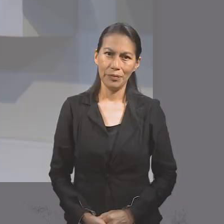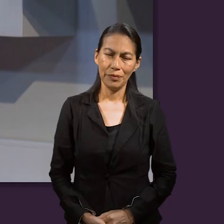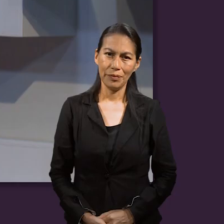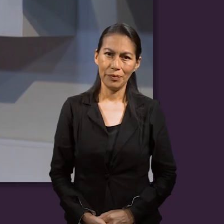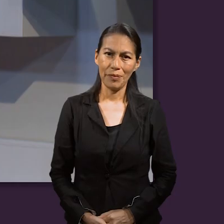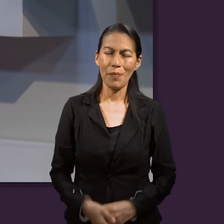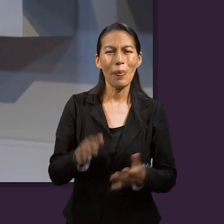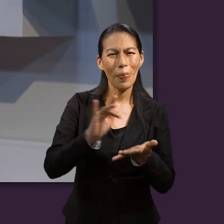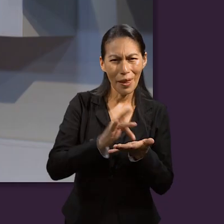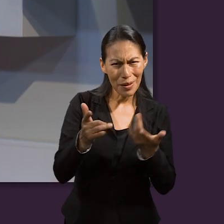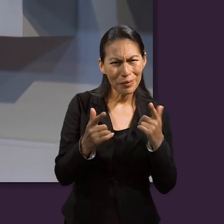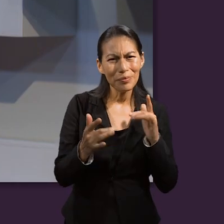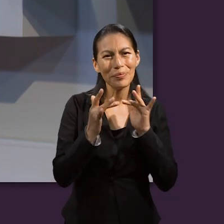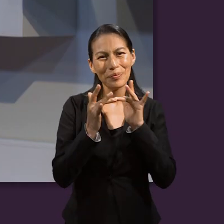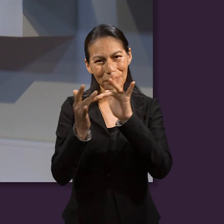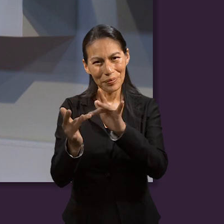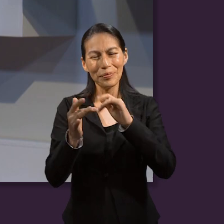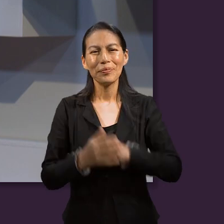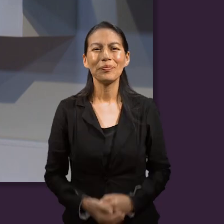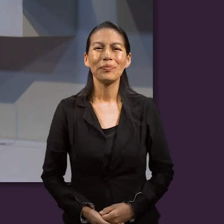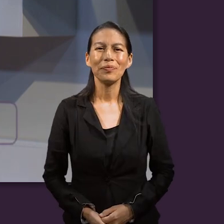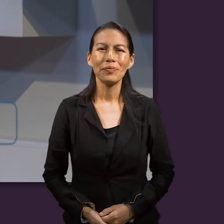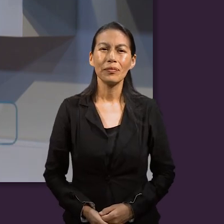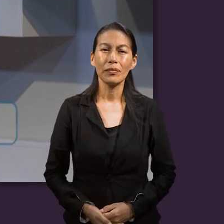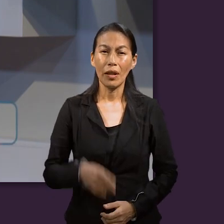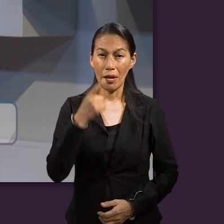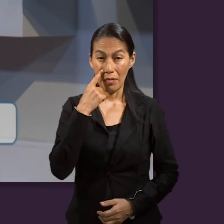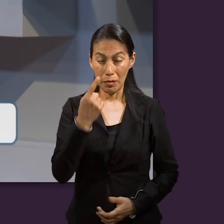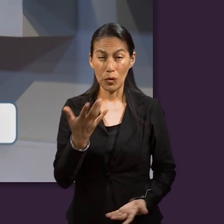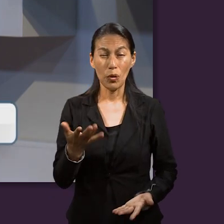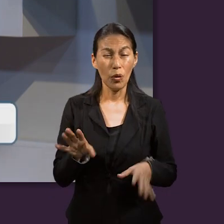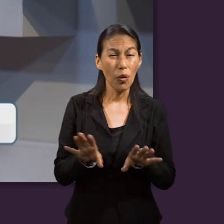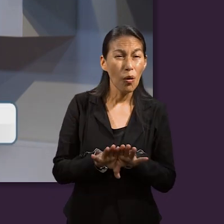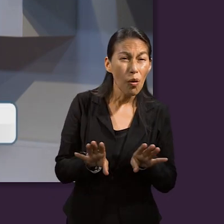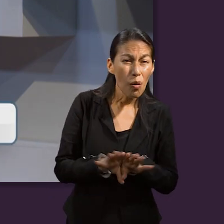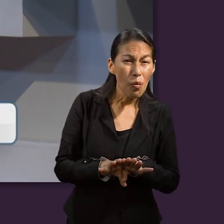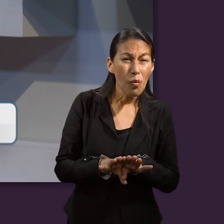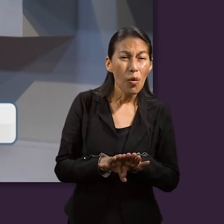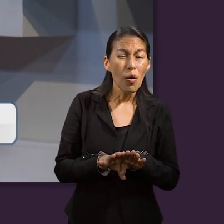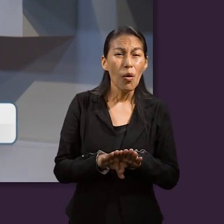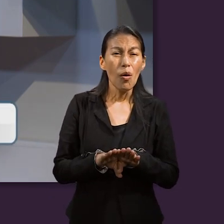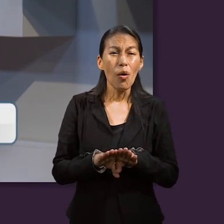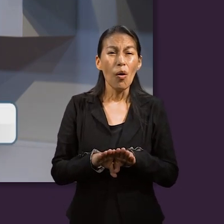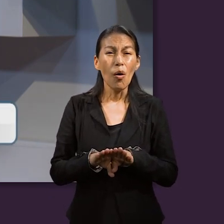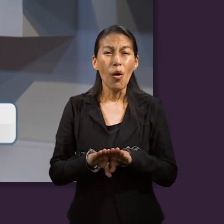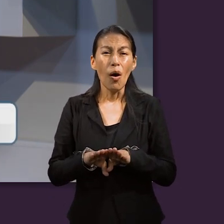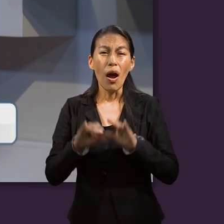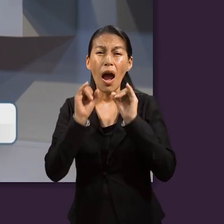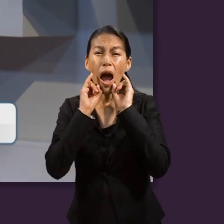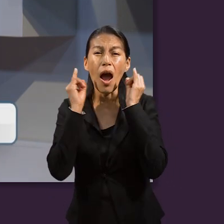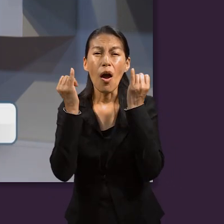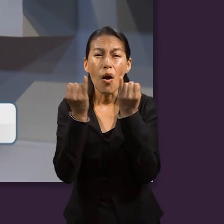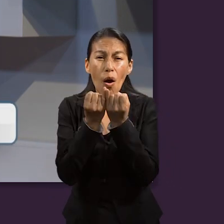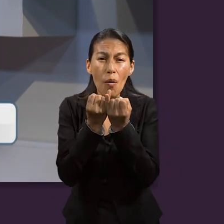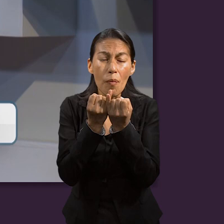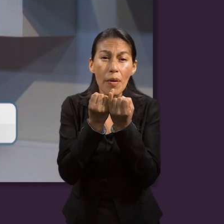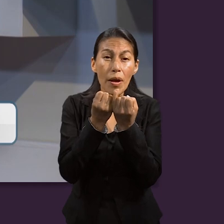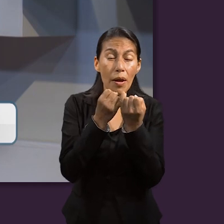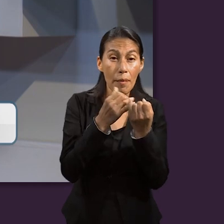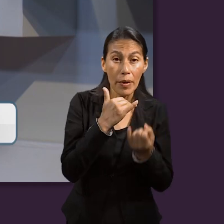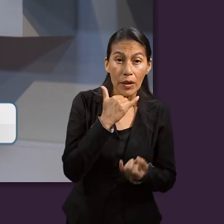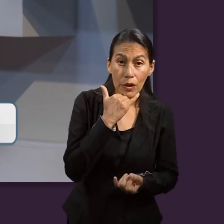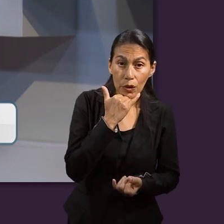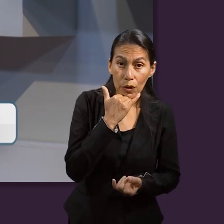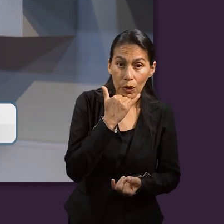gracias por continuar con nosotros estuvimos viendo el suceso extraordinario del perdón en la vida de jacob pero no